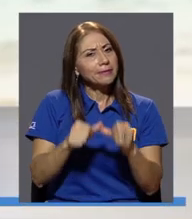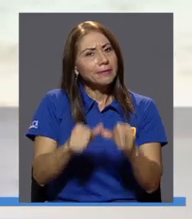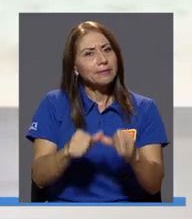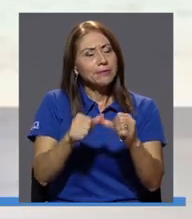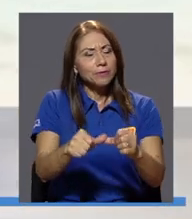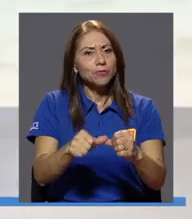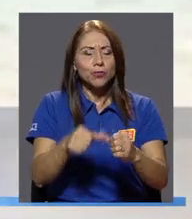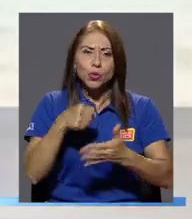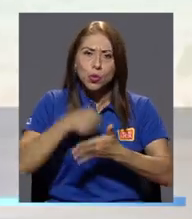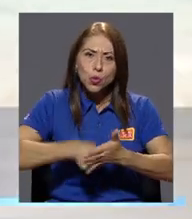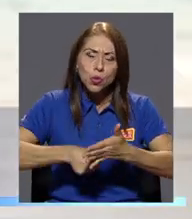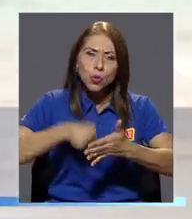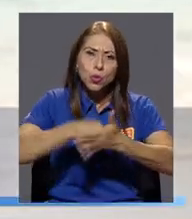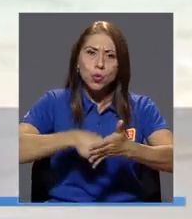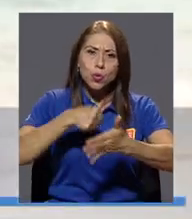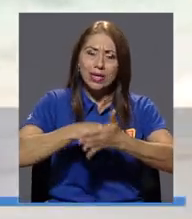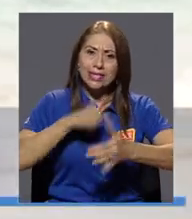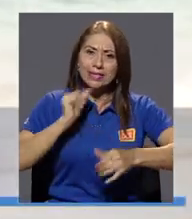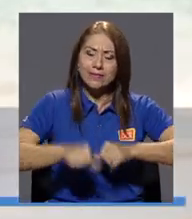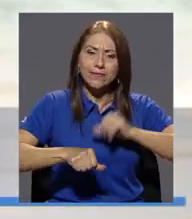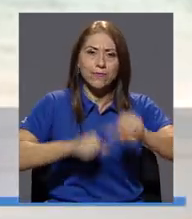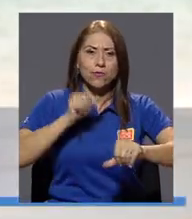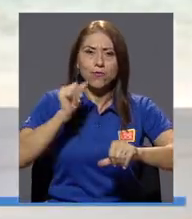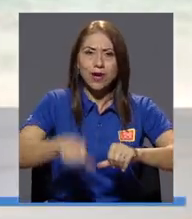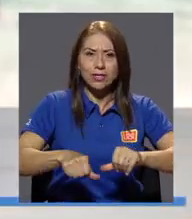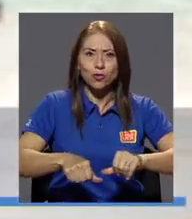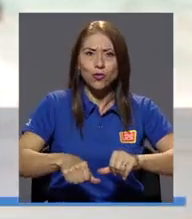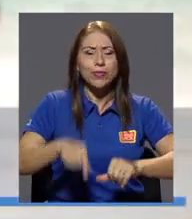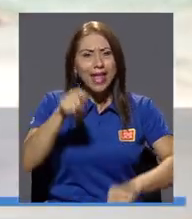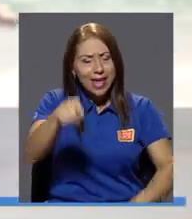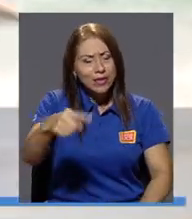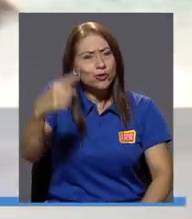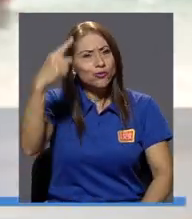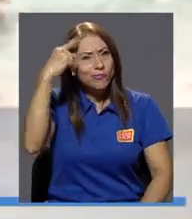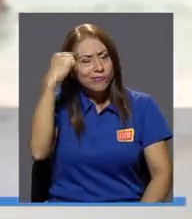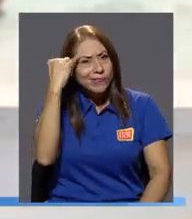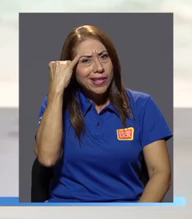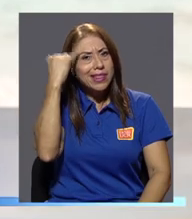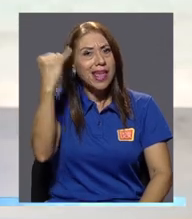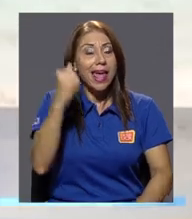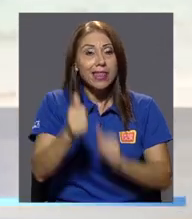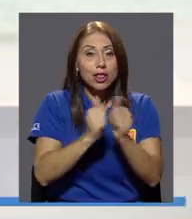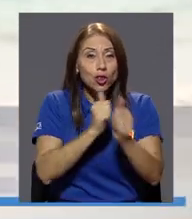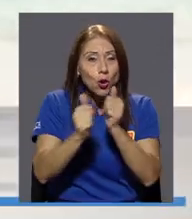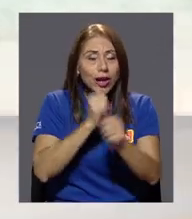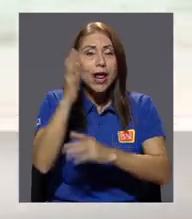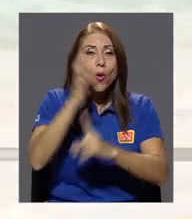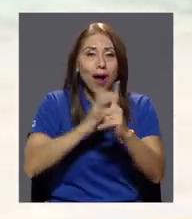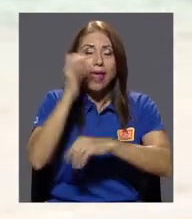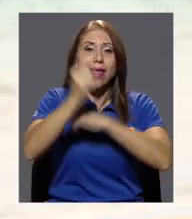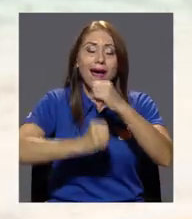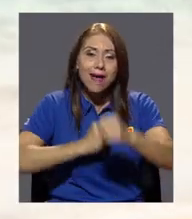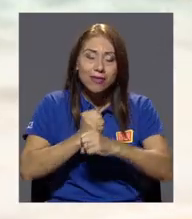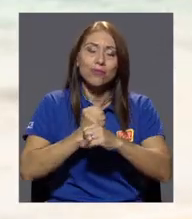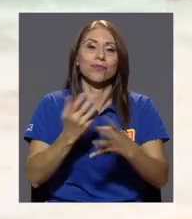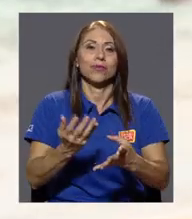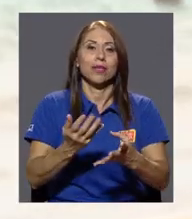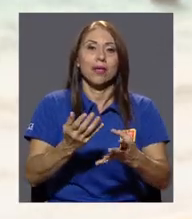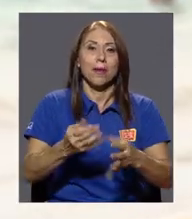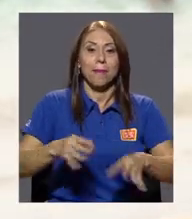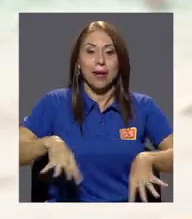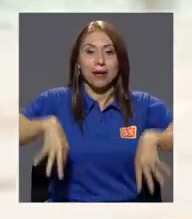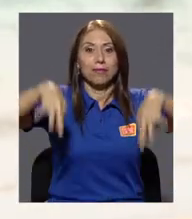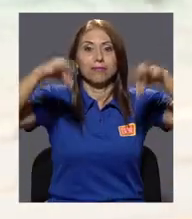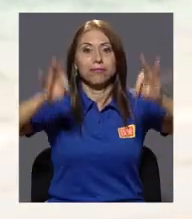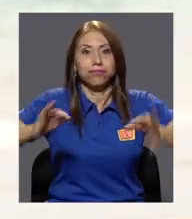el esfuerzo, se ha mantenido completamente la idea del torneo anual. Estamos probando para